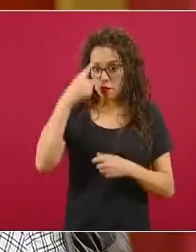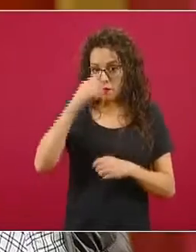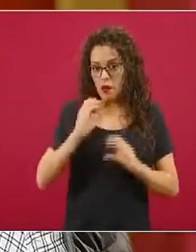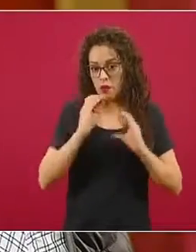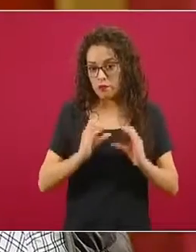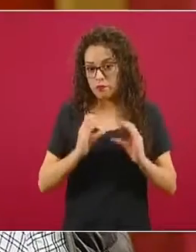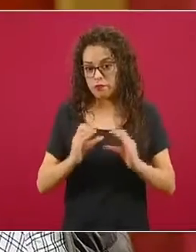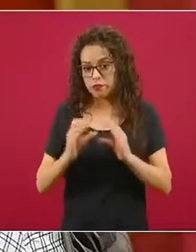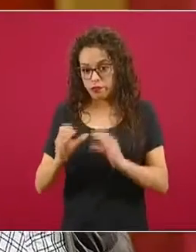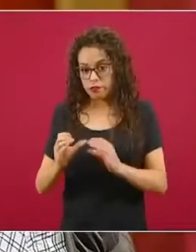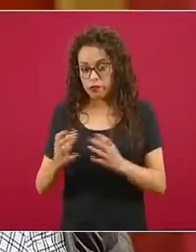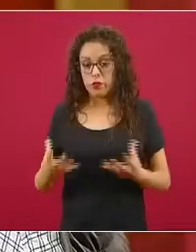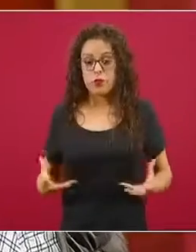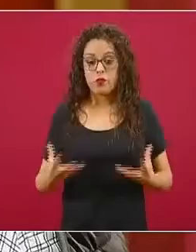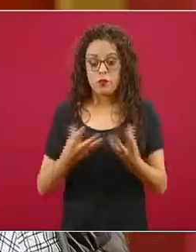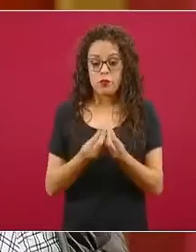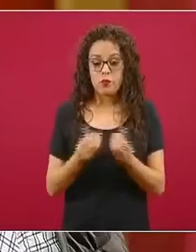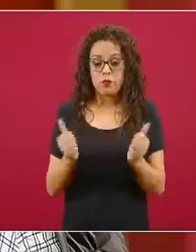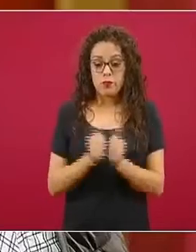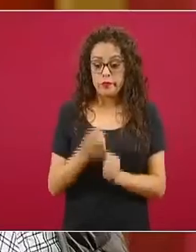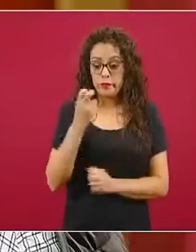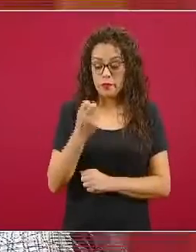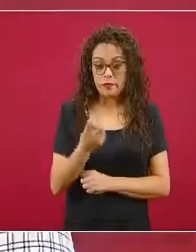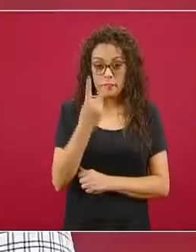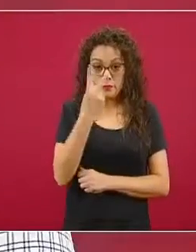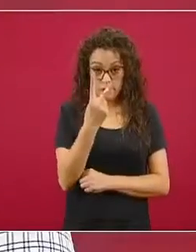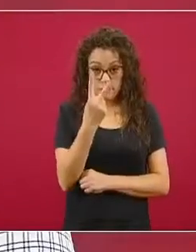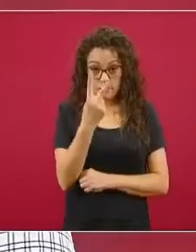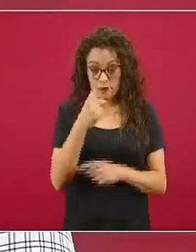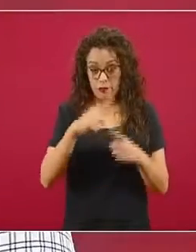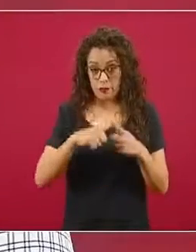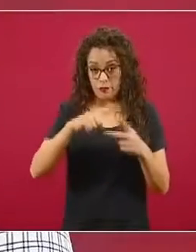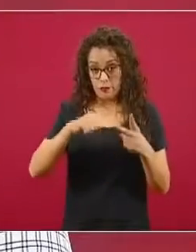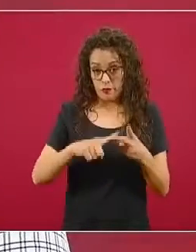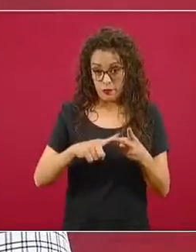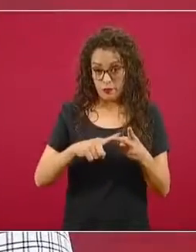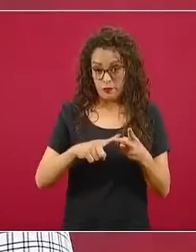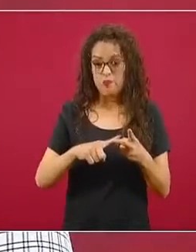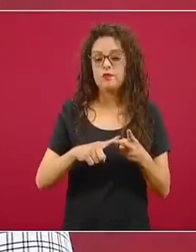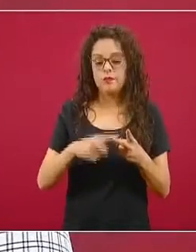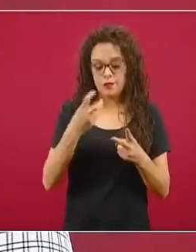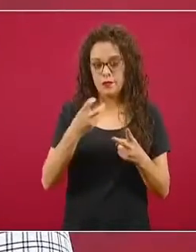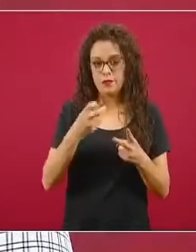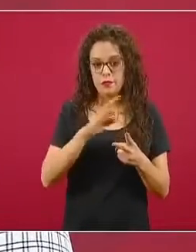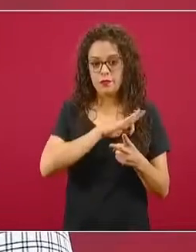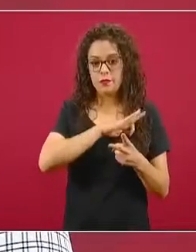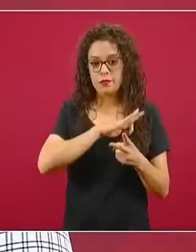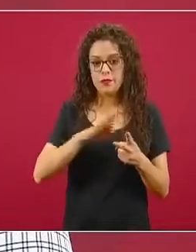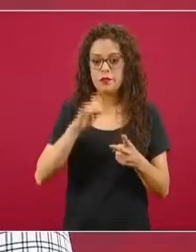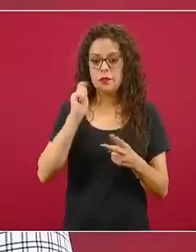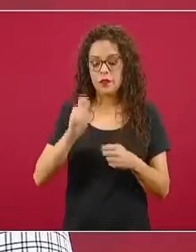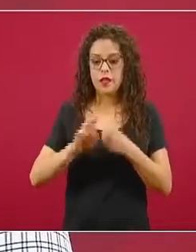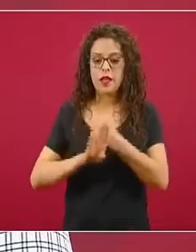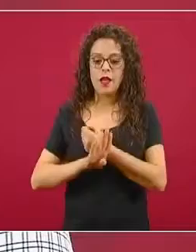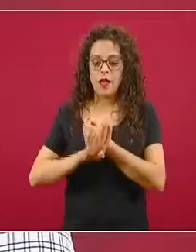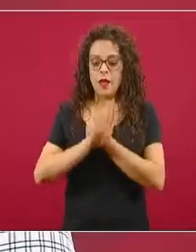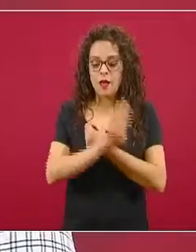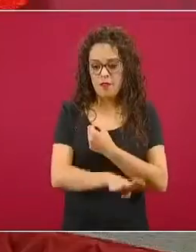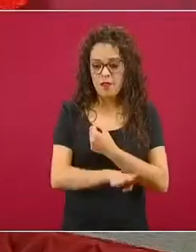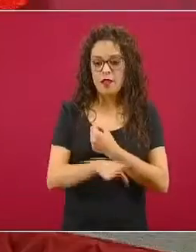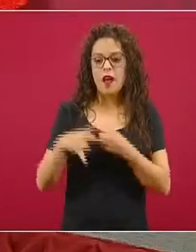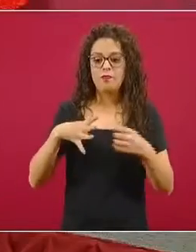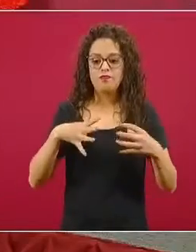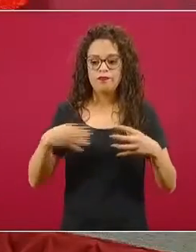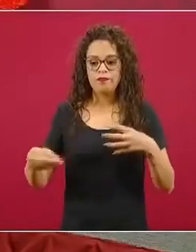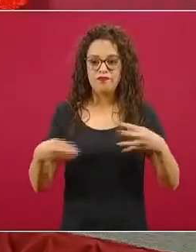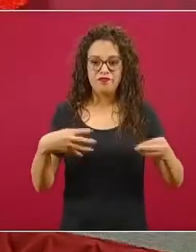cabo. La conjunción de estas dos acciones son las que nos van a llevar a evitar la transmisión.